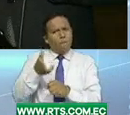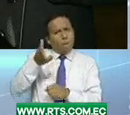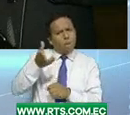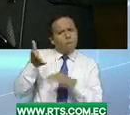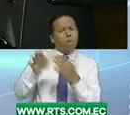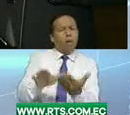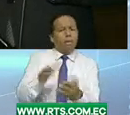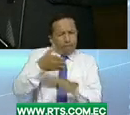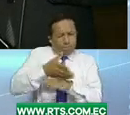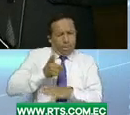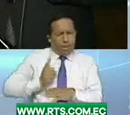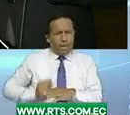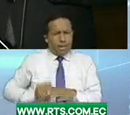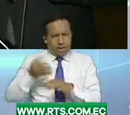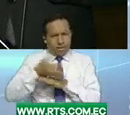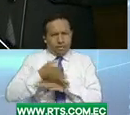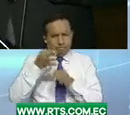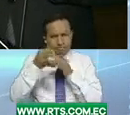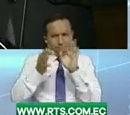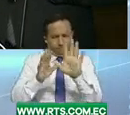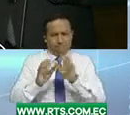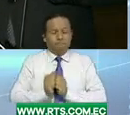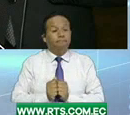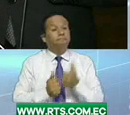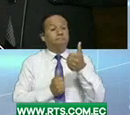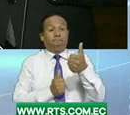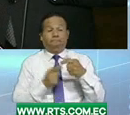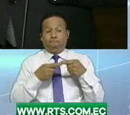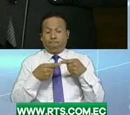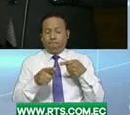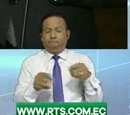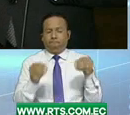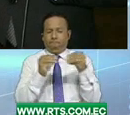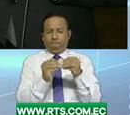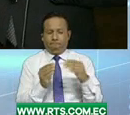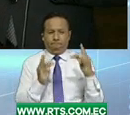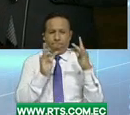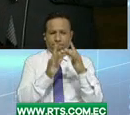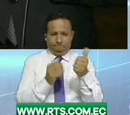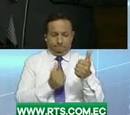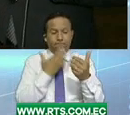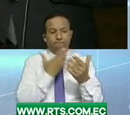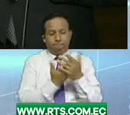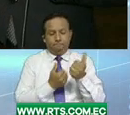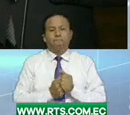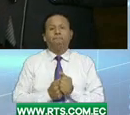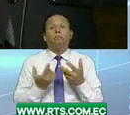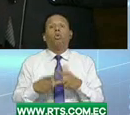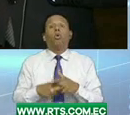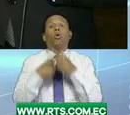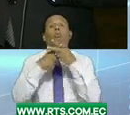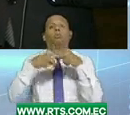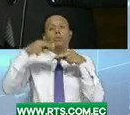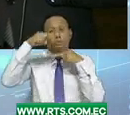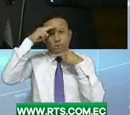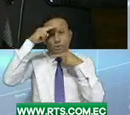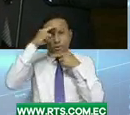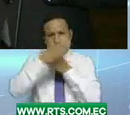más adelante. Claro que sí, Charlie. En breve nos enlazaremos nuevamente contigo. Gracias. Aquí iniciamos, amigos.